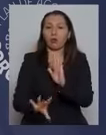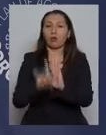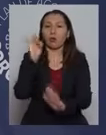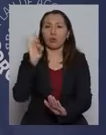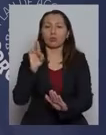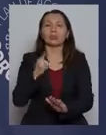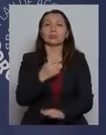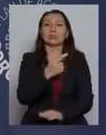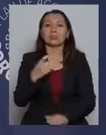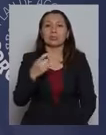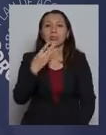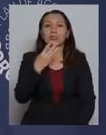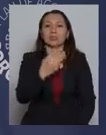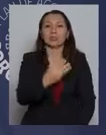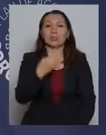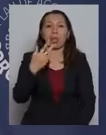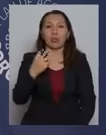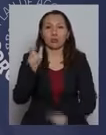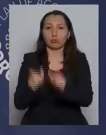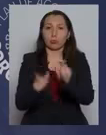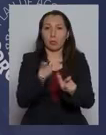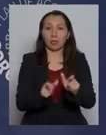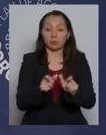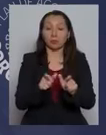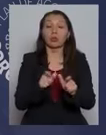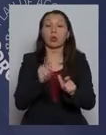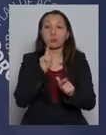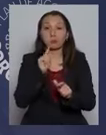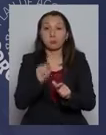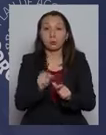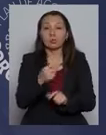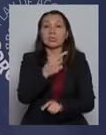registran 138 casos, de los cuales